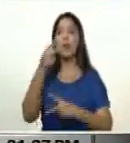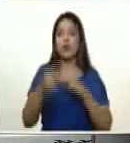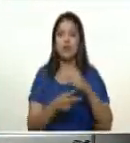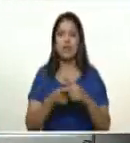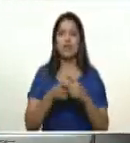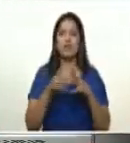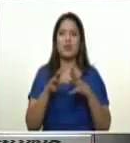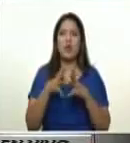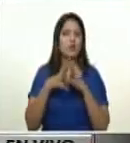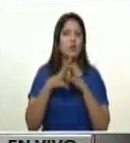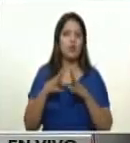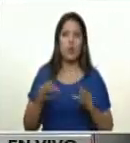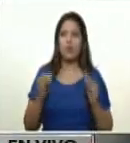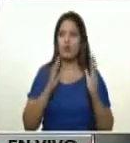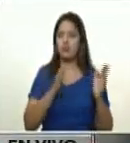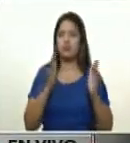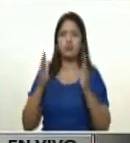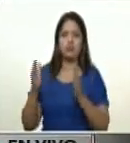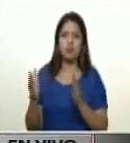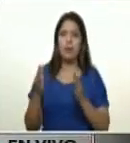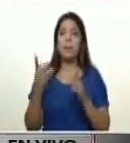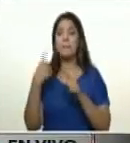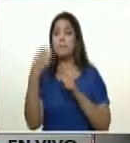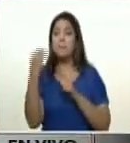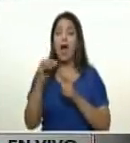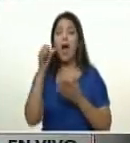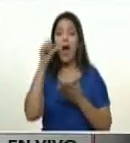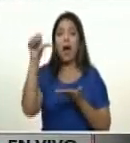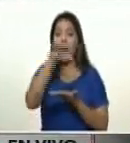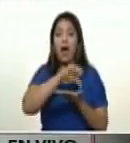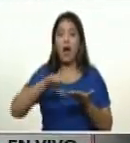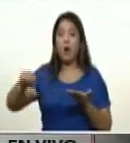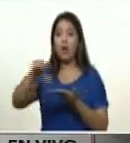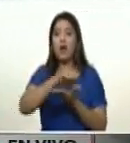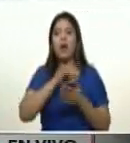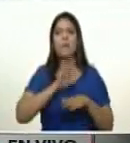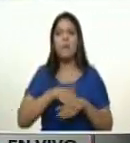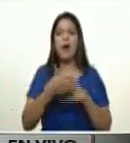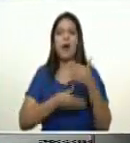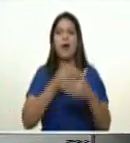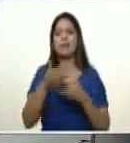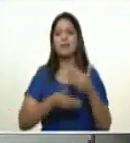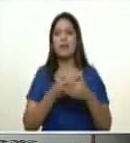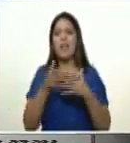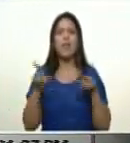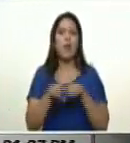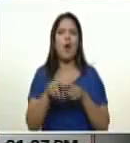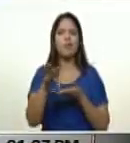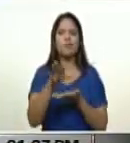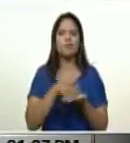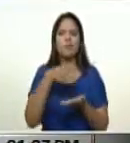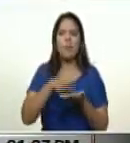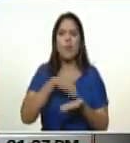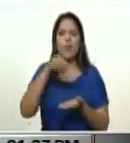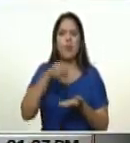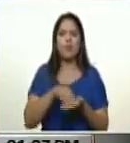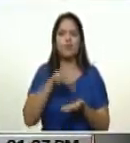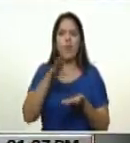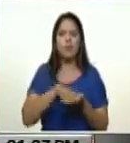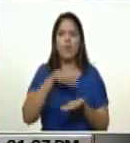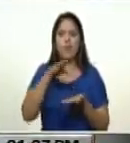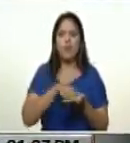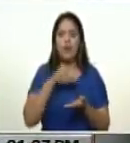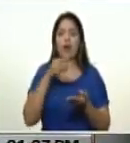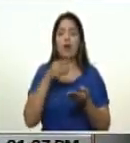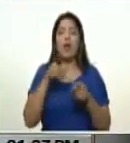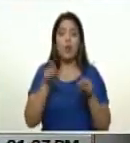y troquelado, donde le adicionamos agua a la extrusora para formar un tipo de barro a través de unas hélices que